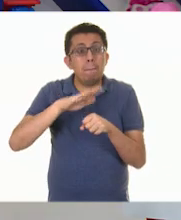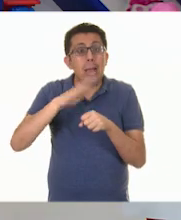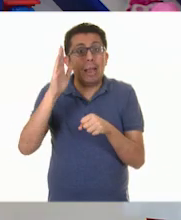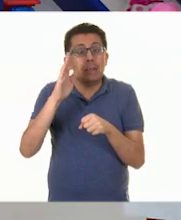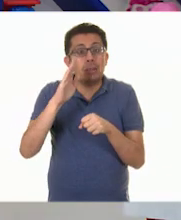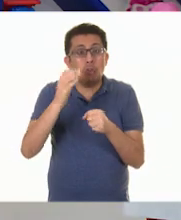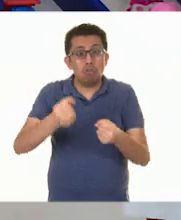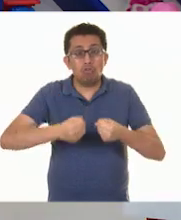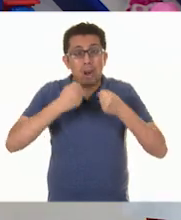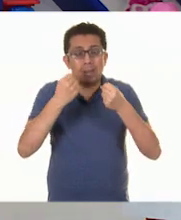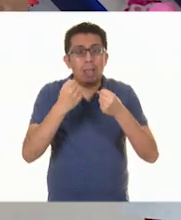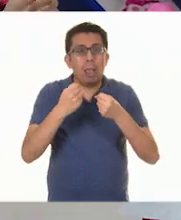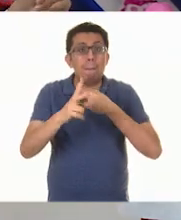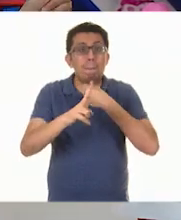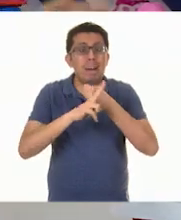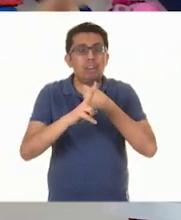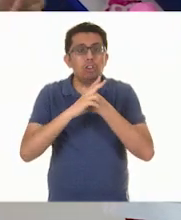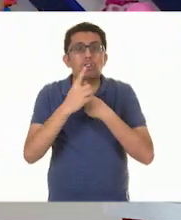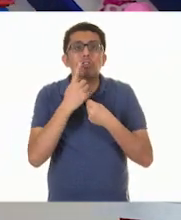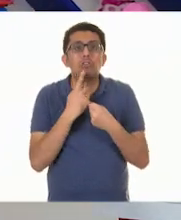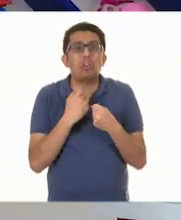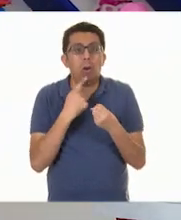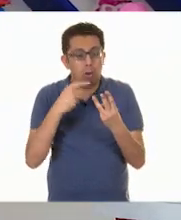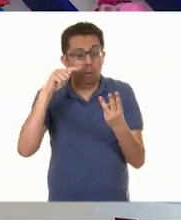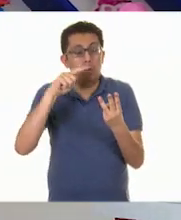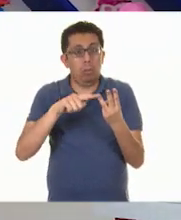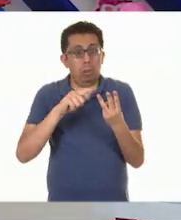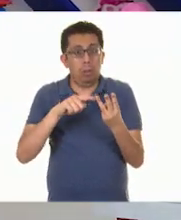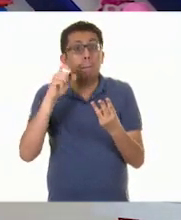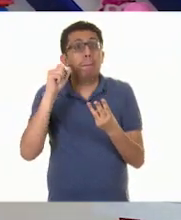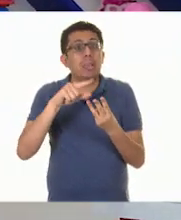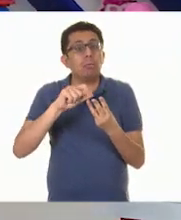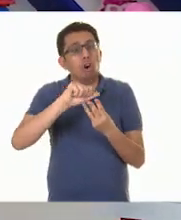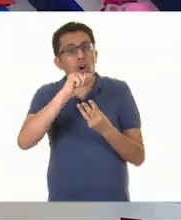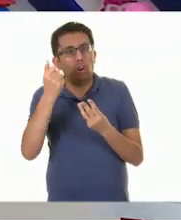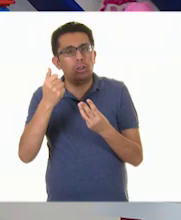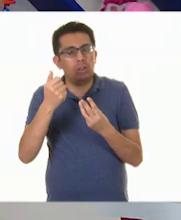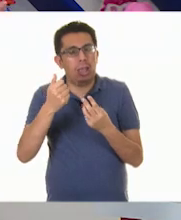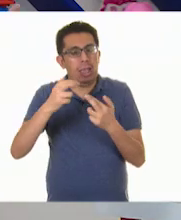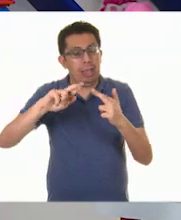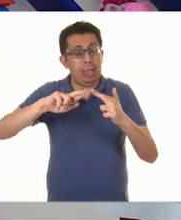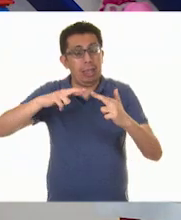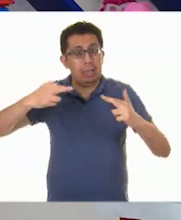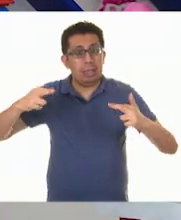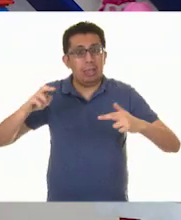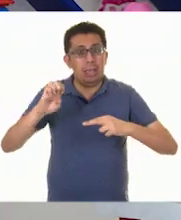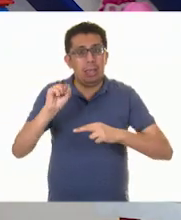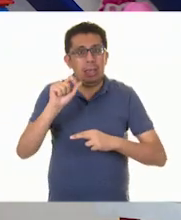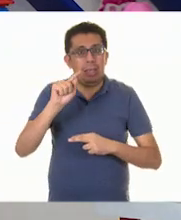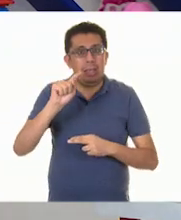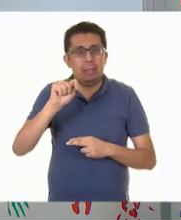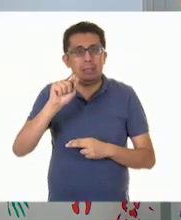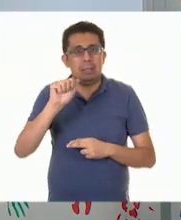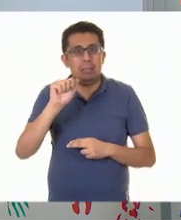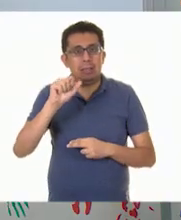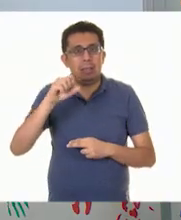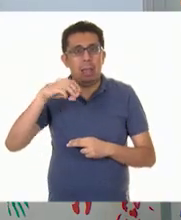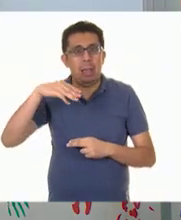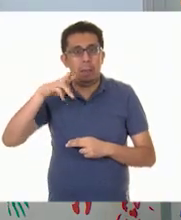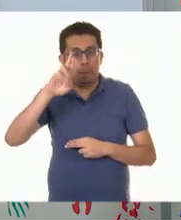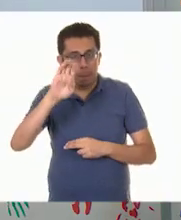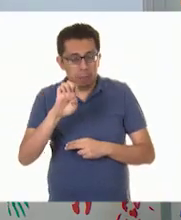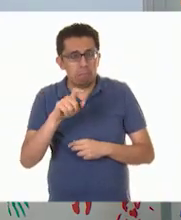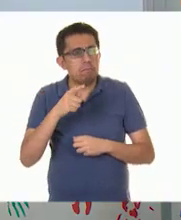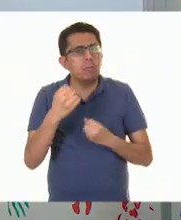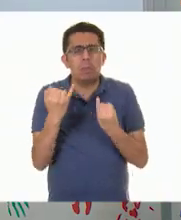de plástico rojos y alambre de estambre. Y estambre. Estambre, Ok, sí, con estambre. Veamos este, nos queda igual vasos de